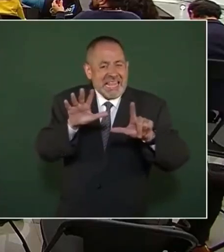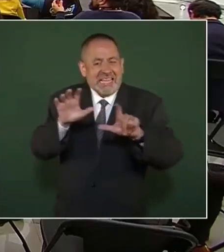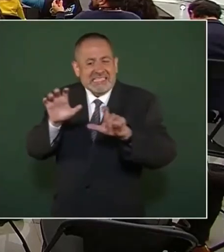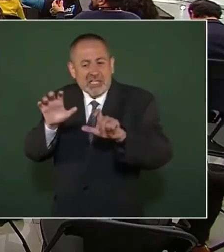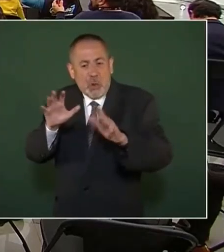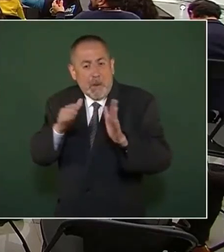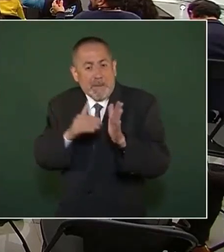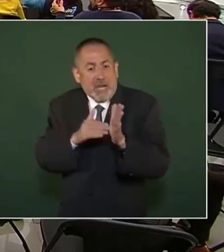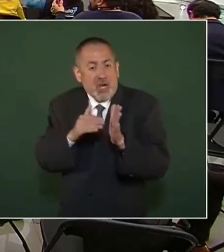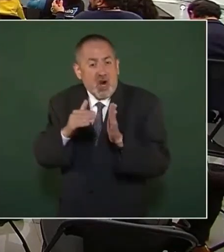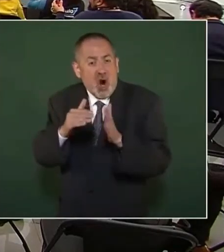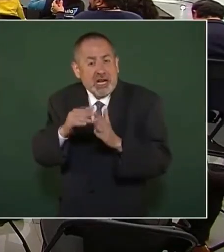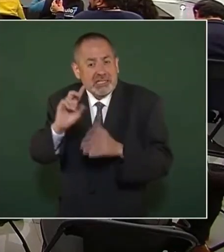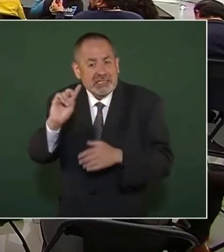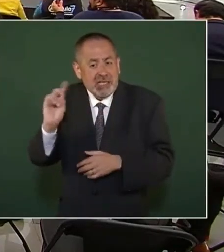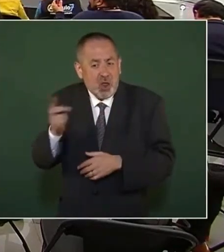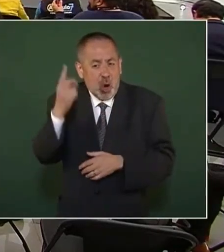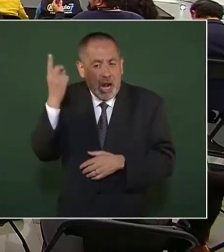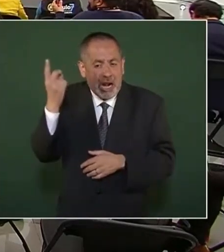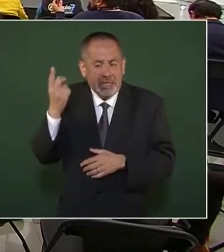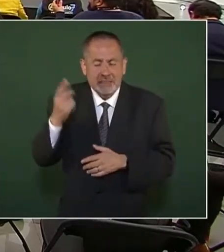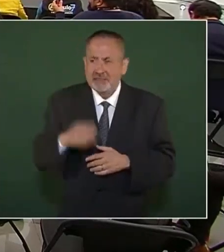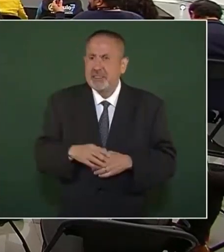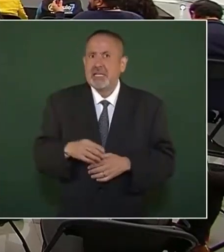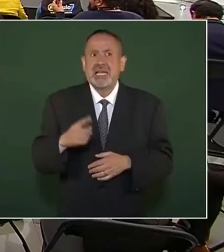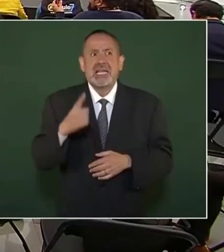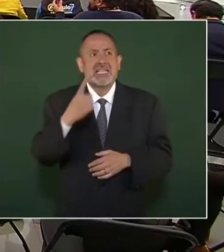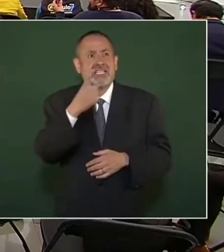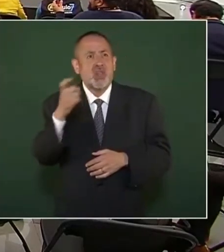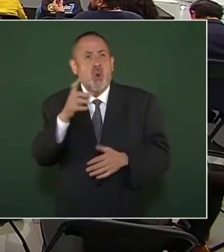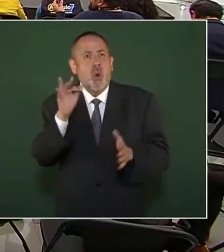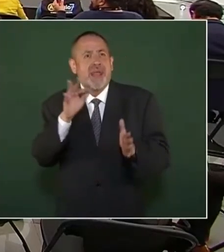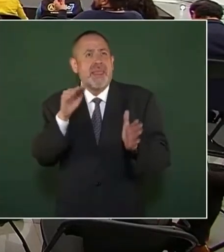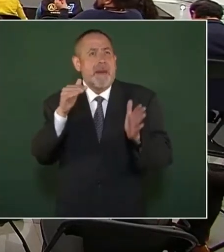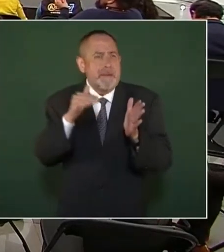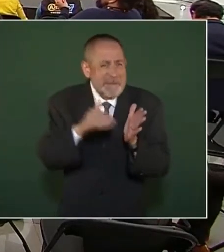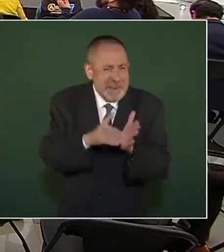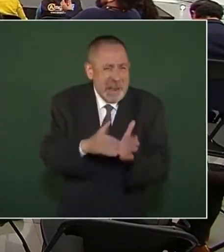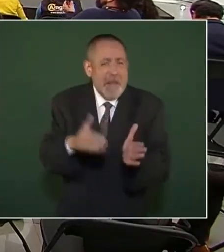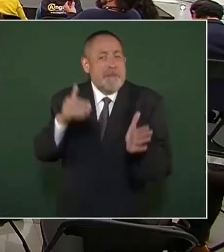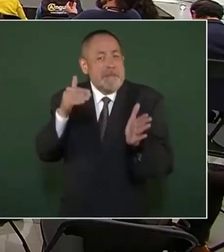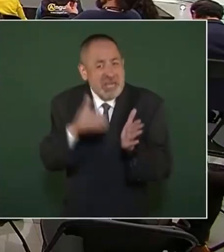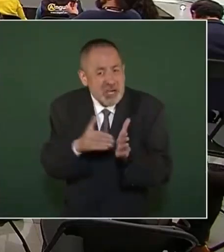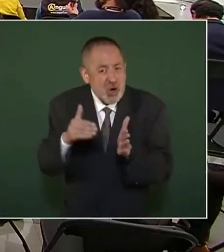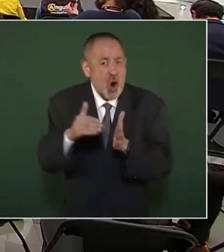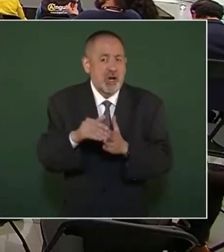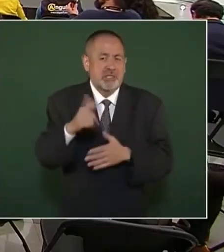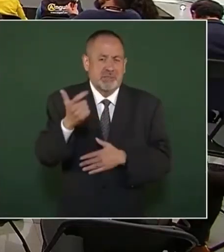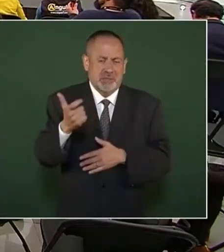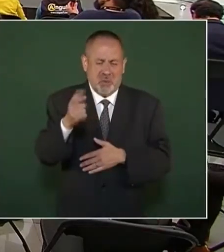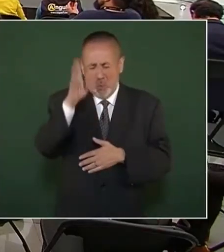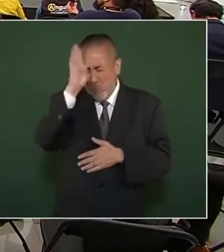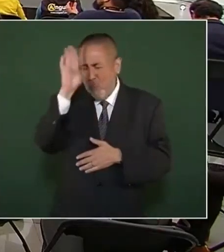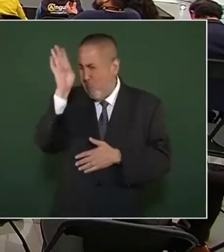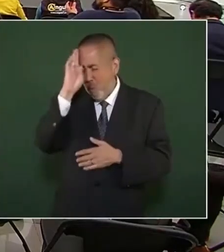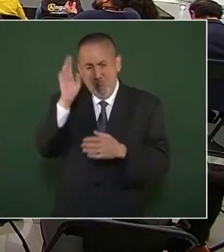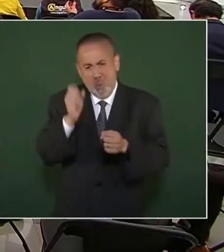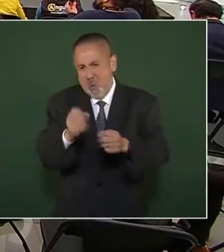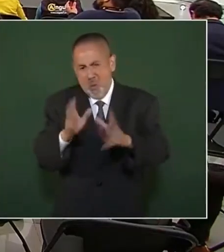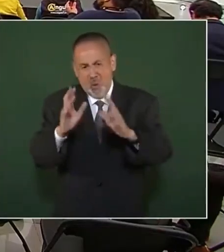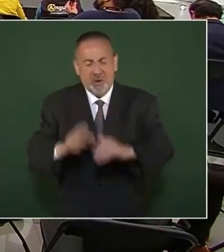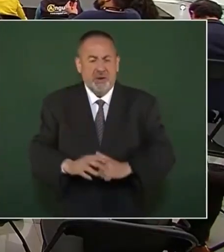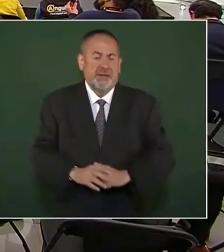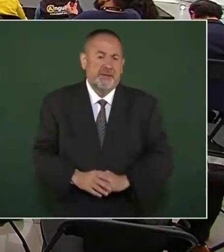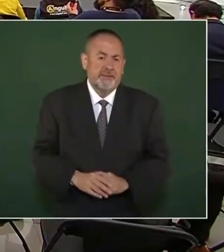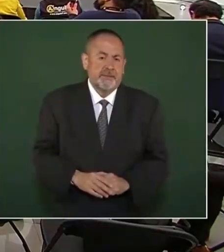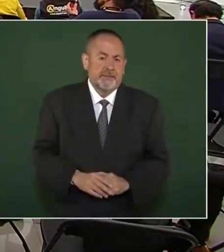dólares, que son 140 mil millones de pesos, ¿no? Es una cantidad espeluznante.